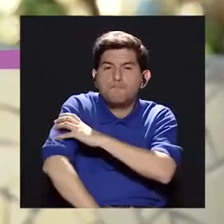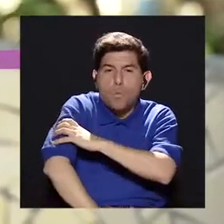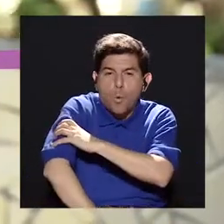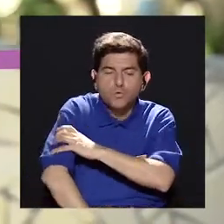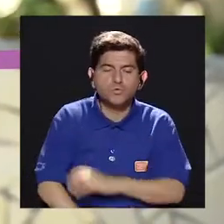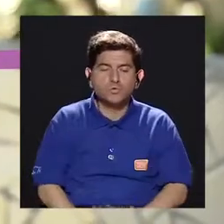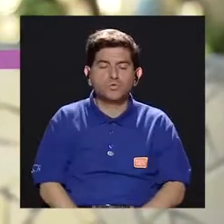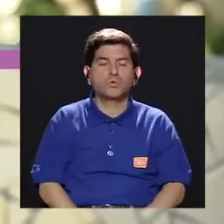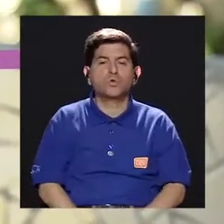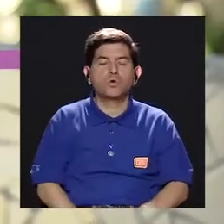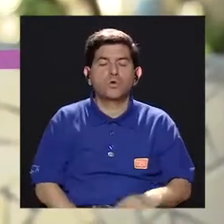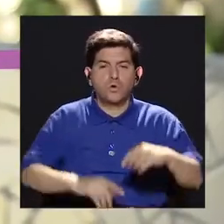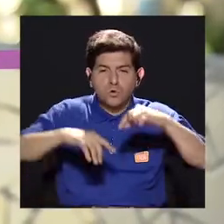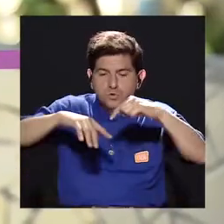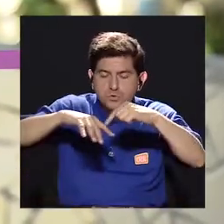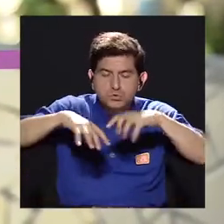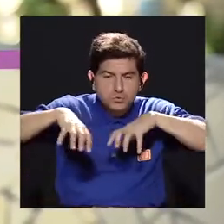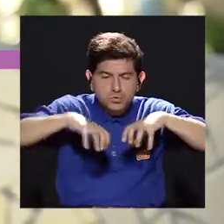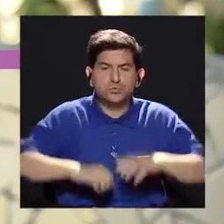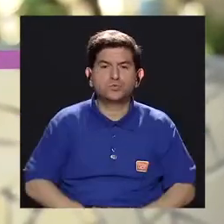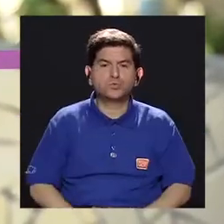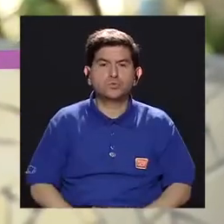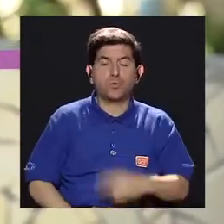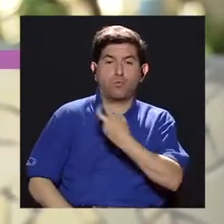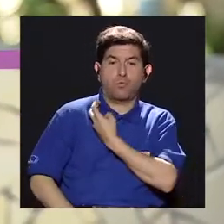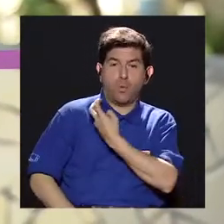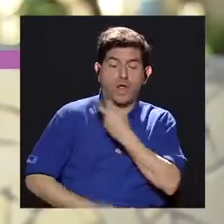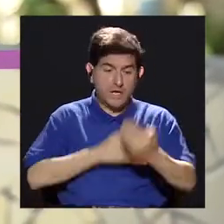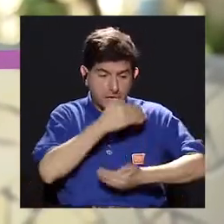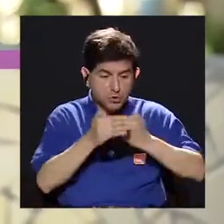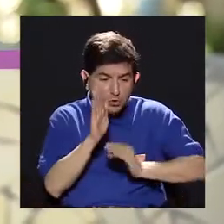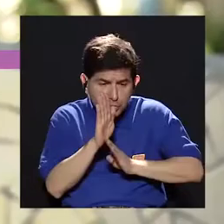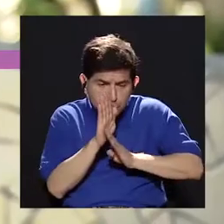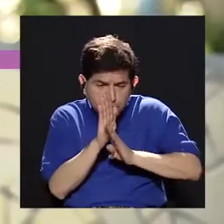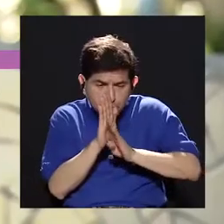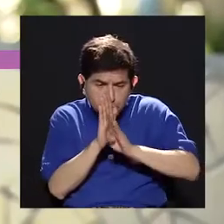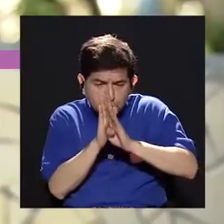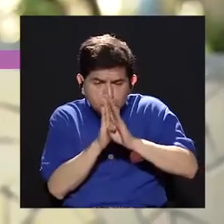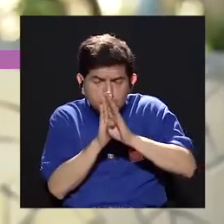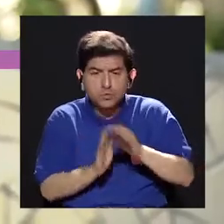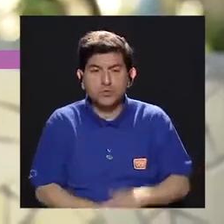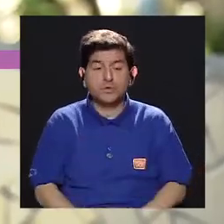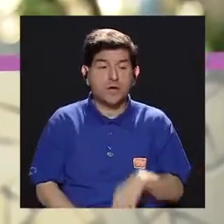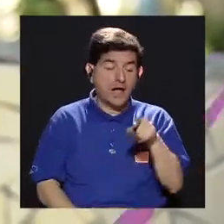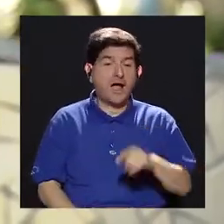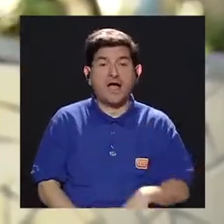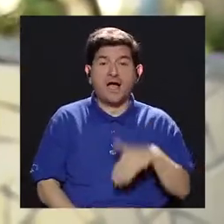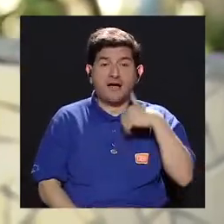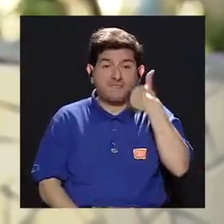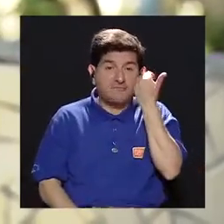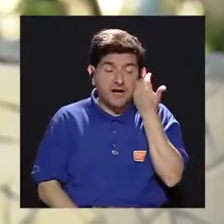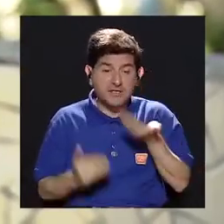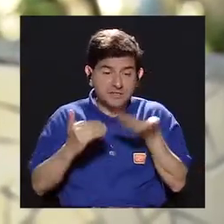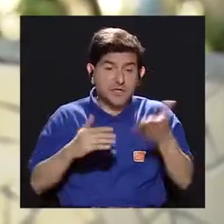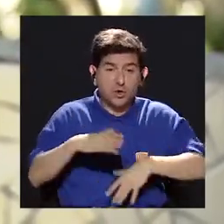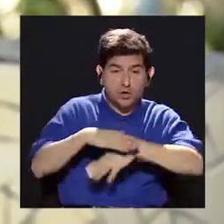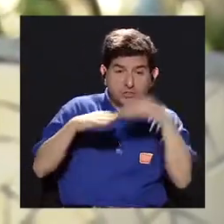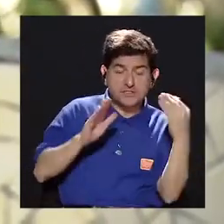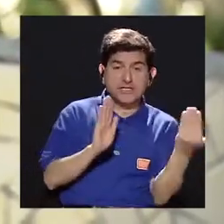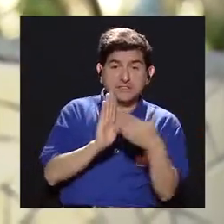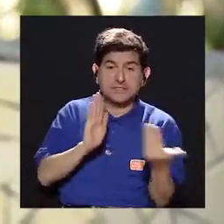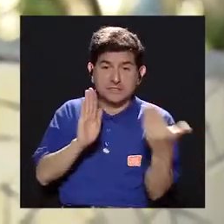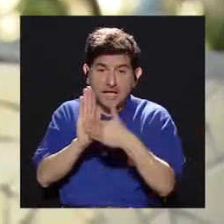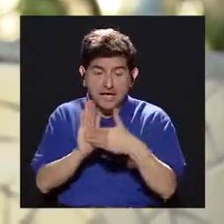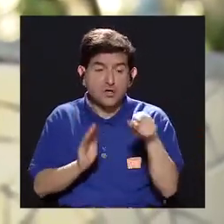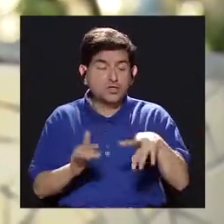sus músculos, sus articulaciones, sus huesitos están en un proceso de desarrollo, están muy susceptibles a cualquier factor externo.